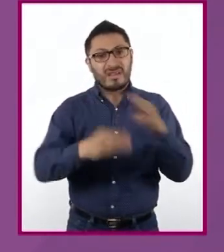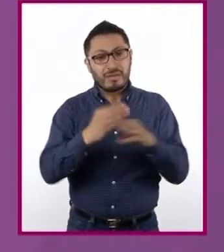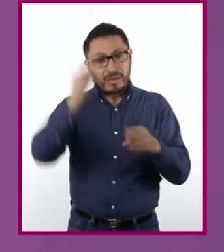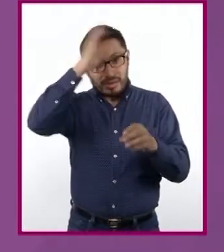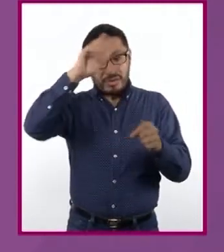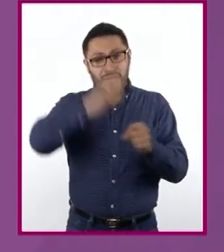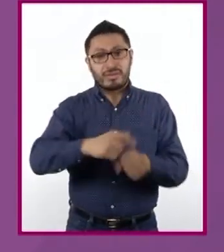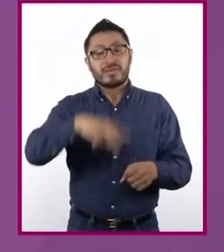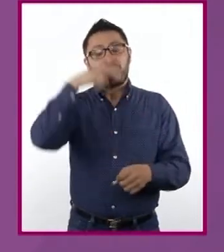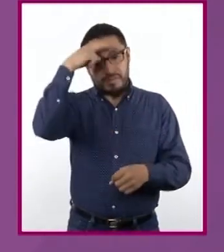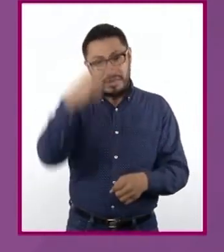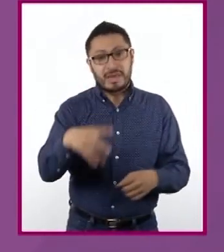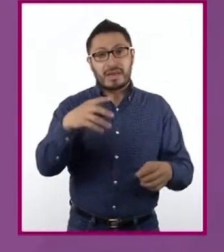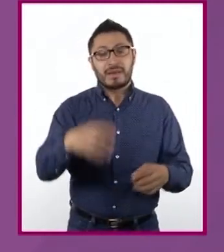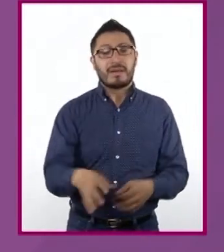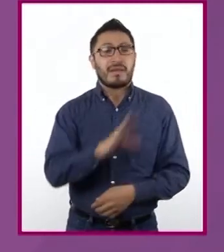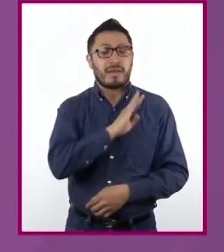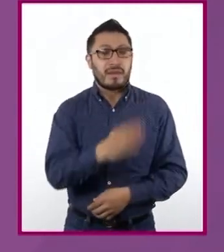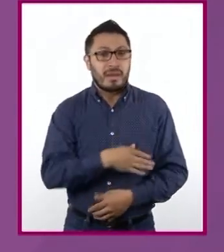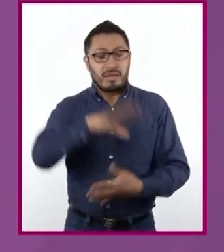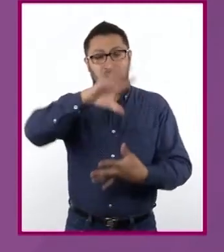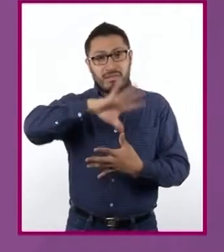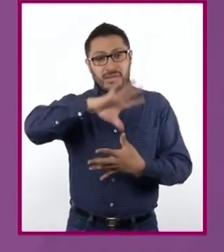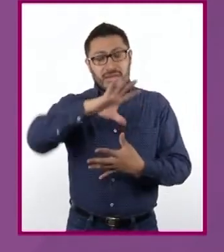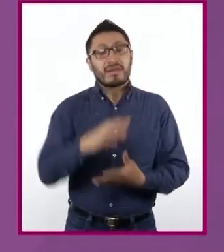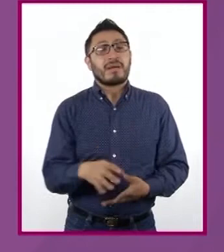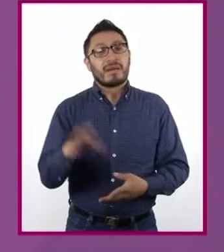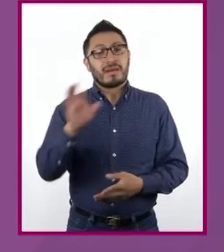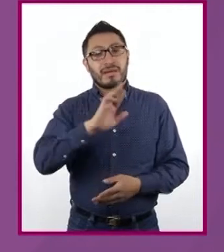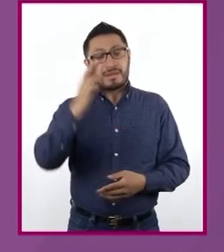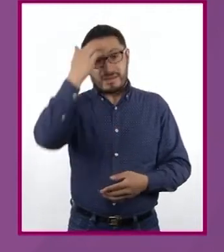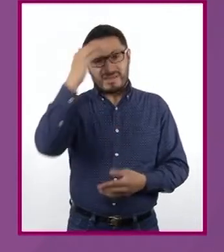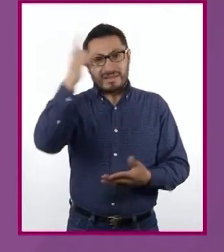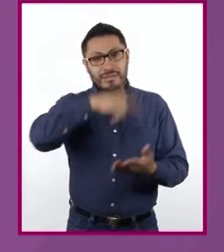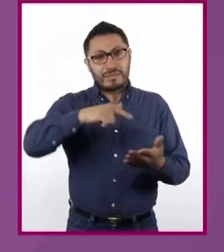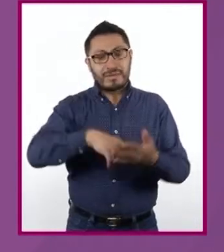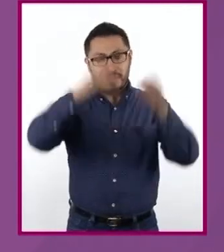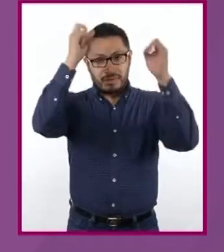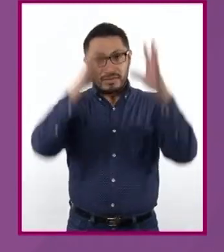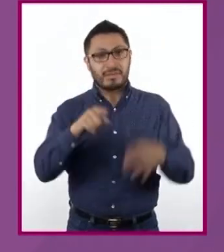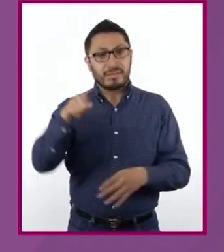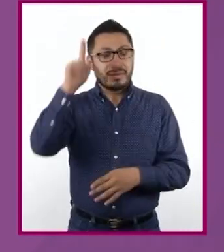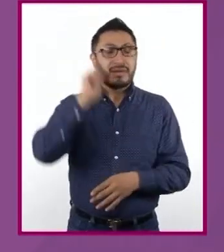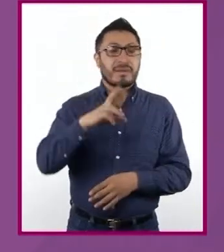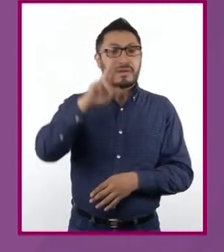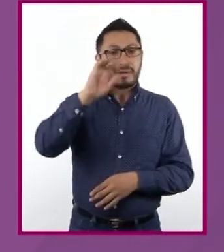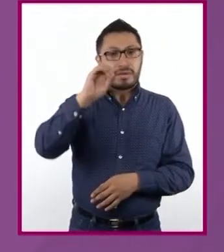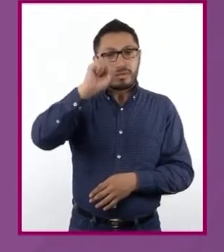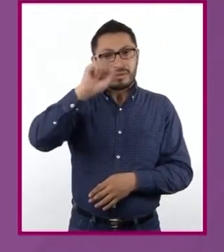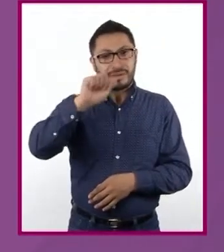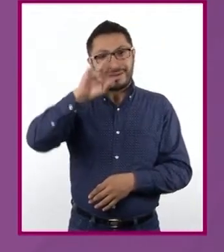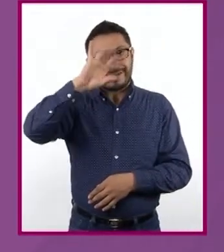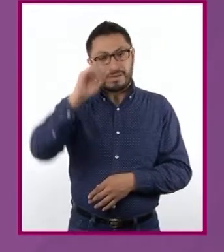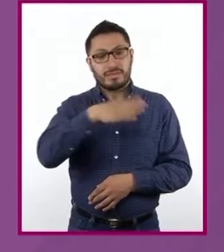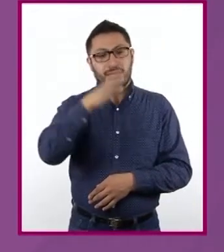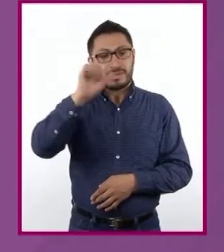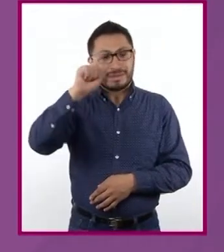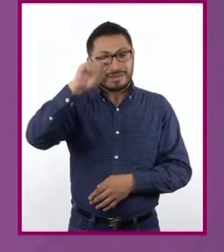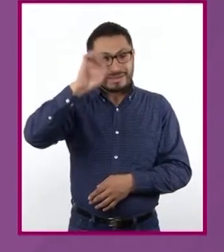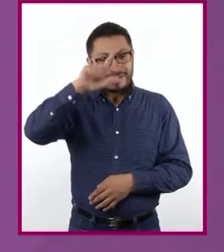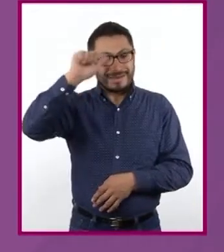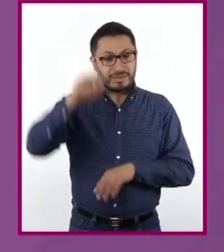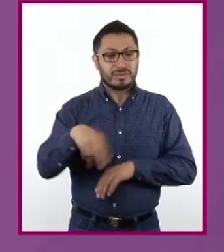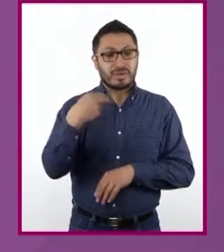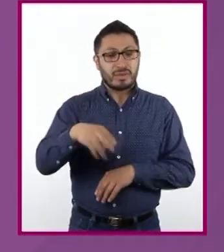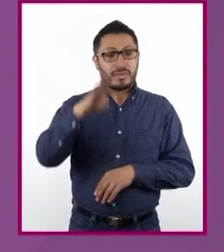cultura mexicana e hispanoamericana reconocería un lugar privilegiado a Rosario Castellanos por obras como Balún Canán,